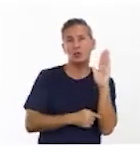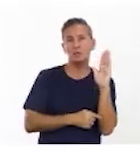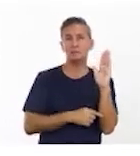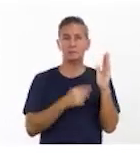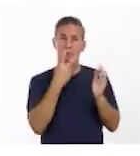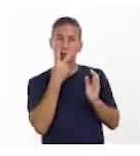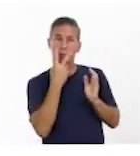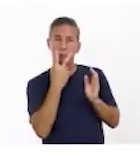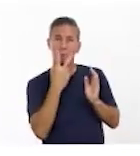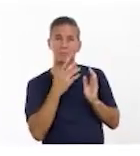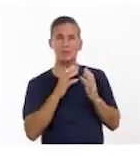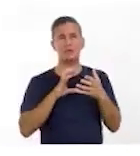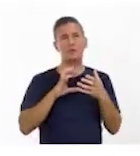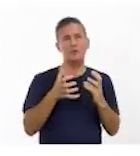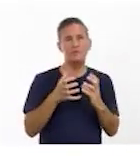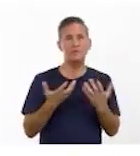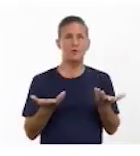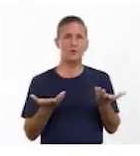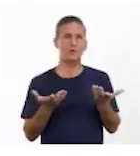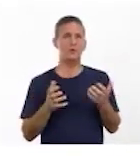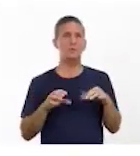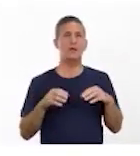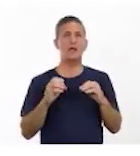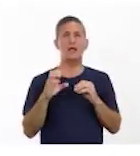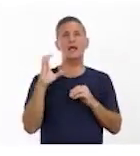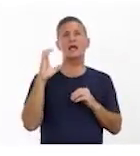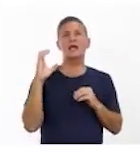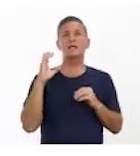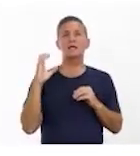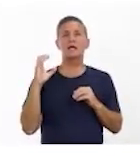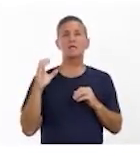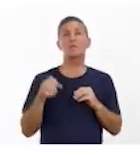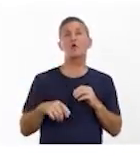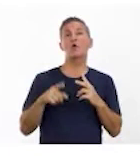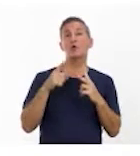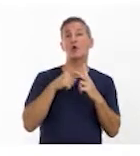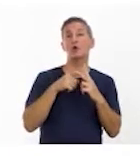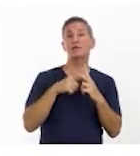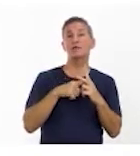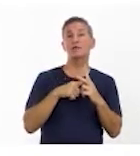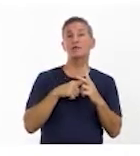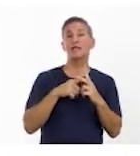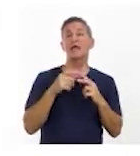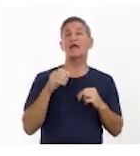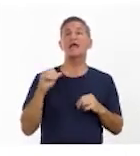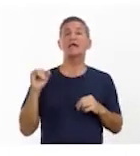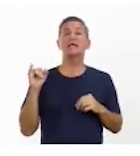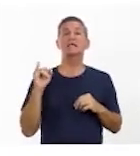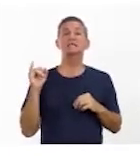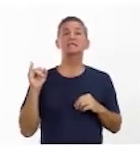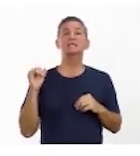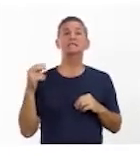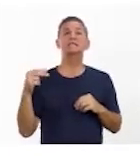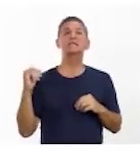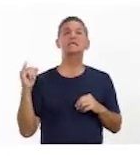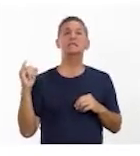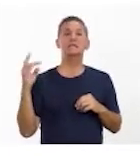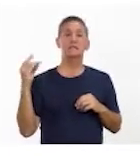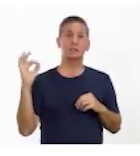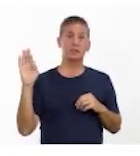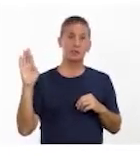su composición cuando están formados por carbono e hidrógeno, estamos en presencia de